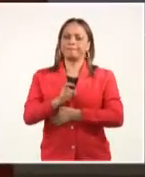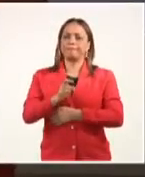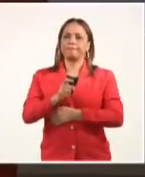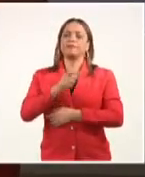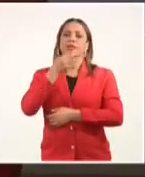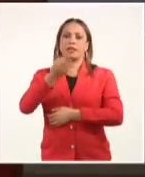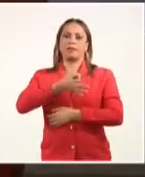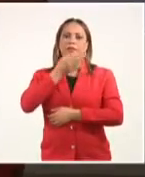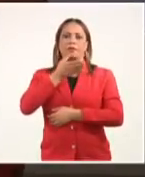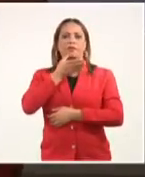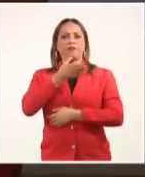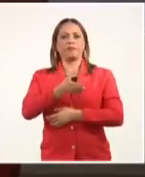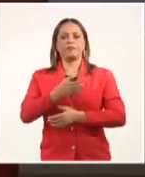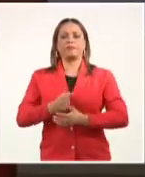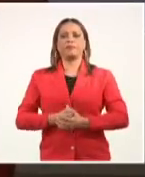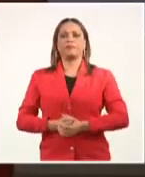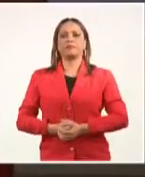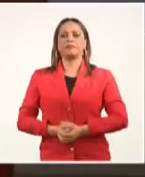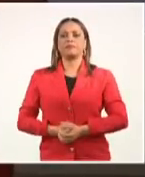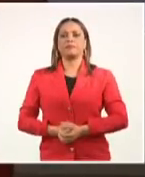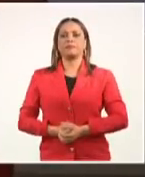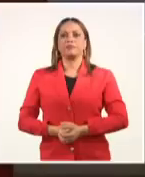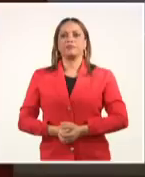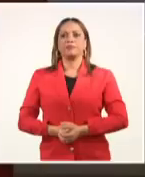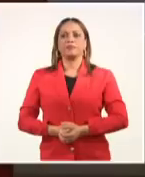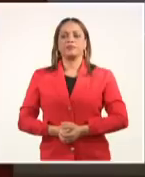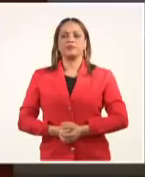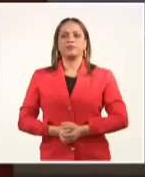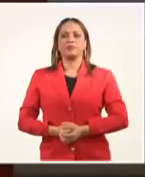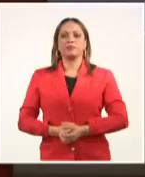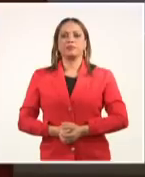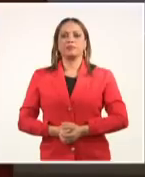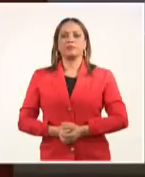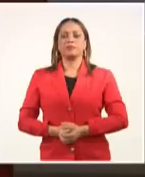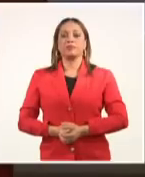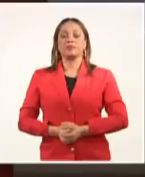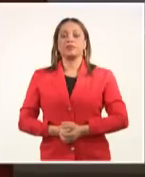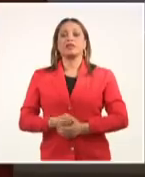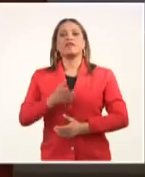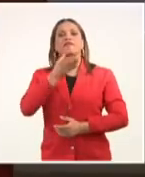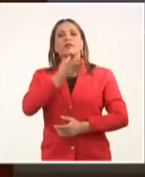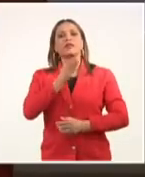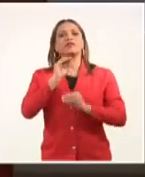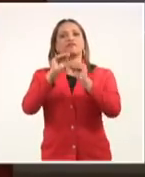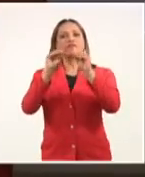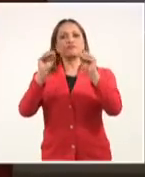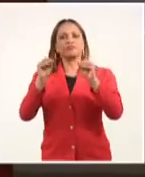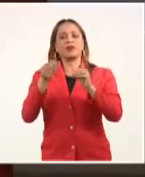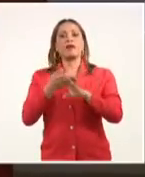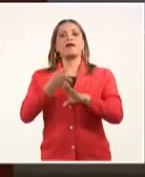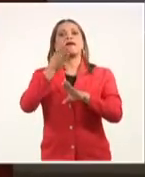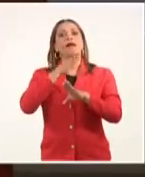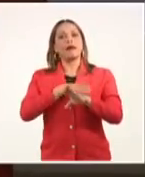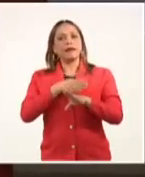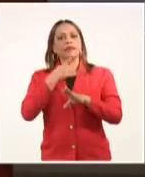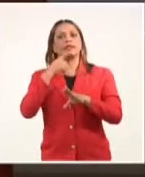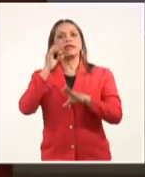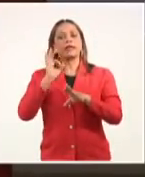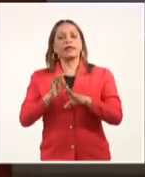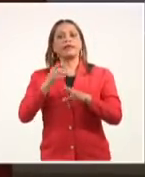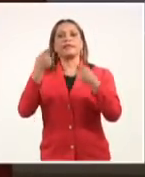afirmó. Fue su temprana alerta de no sobreestimar los